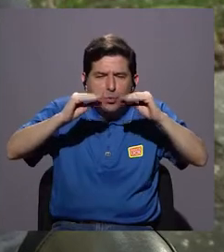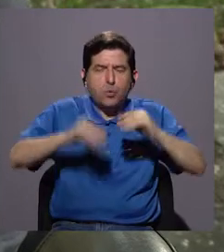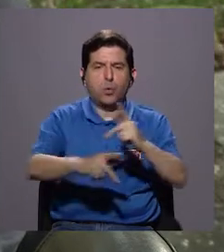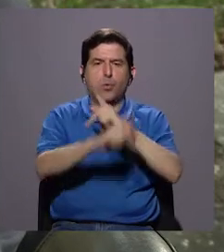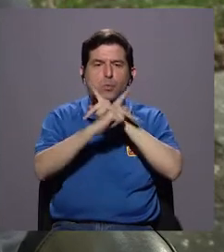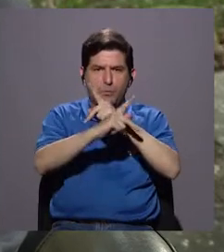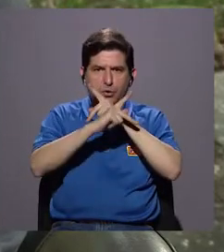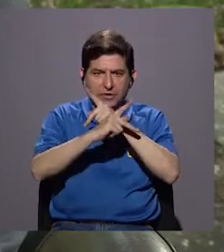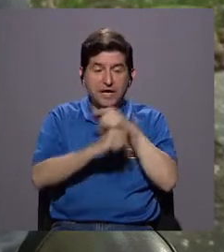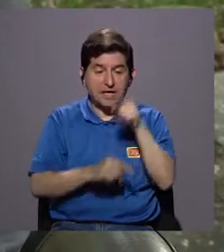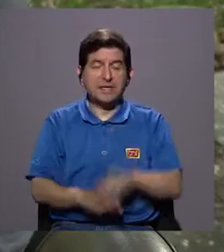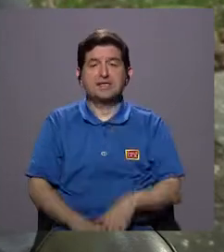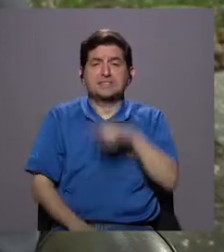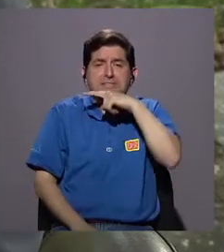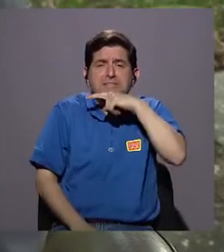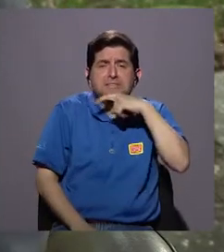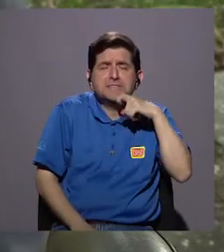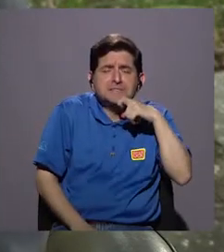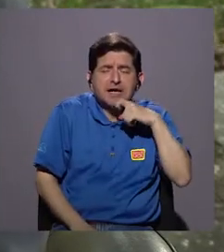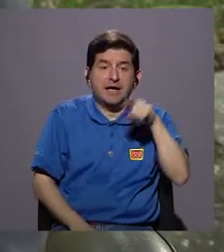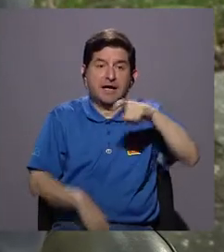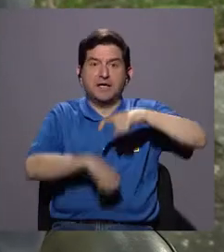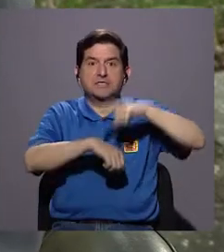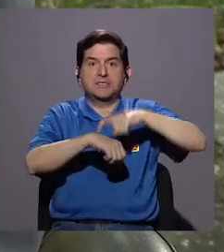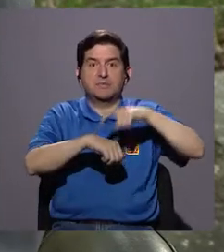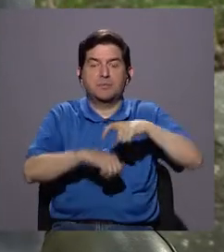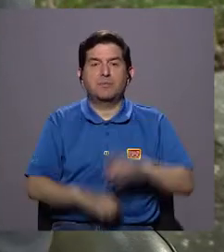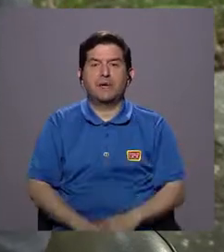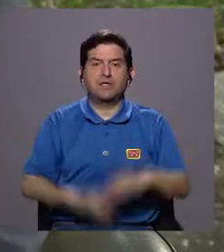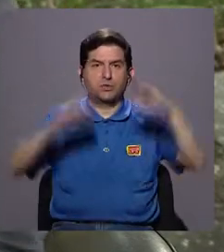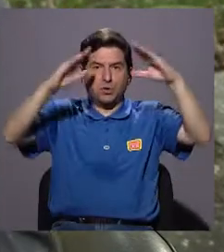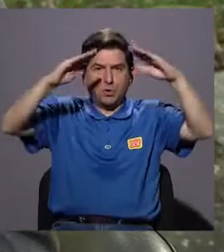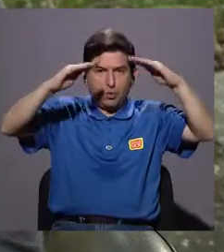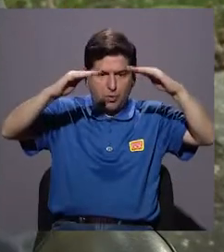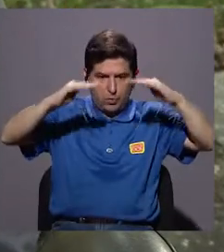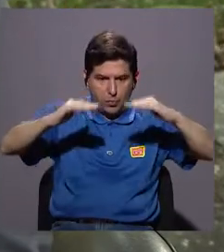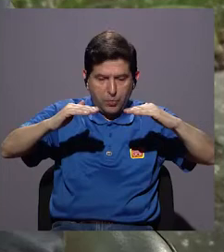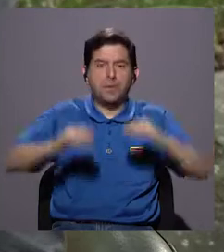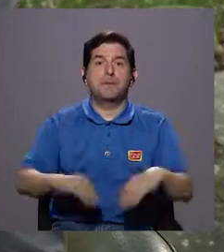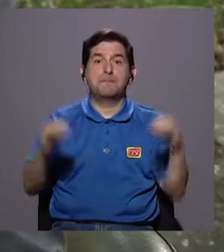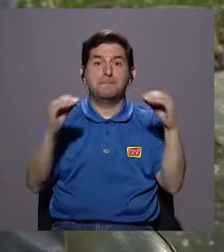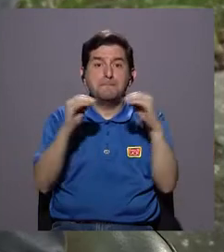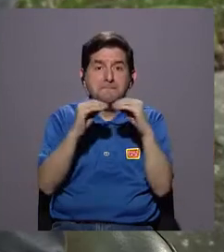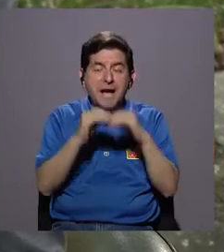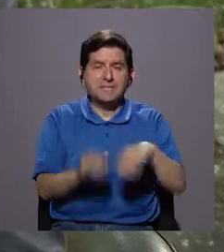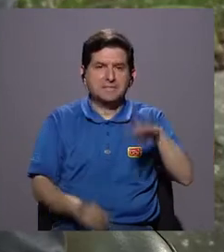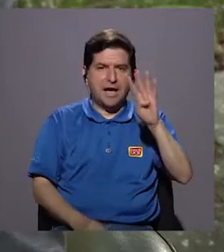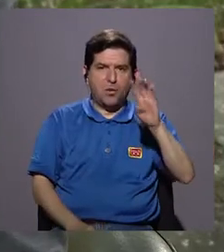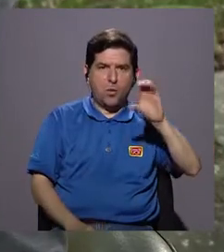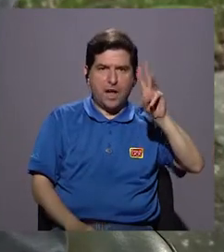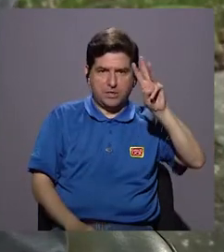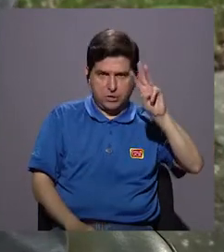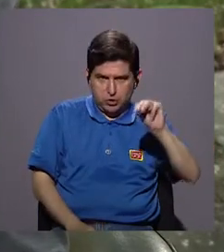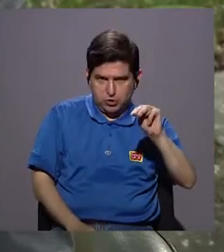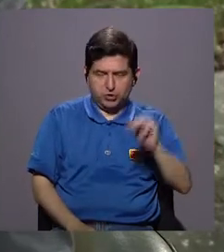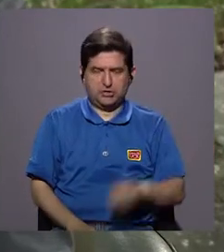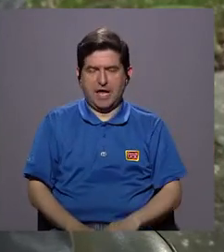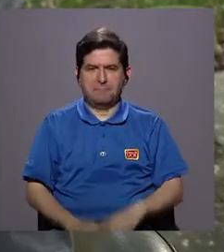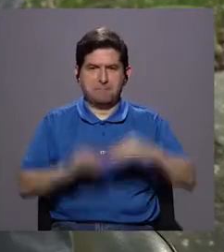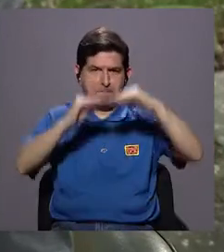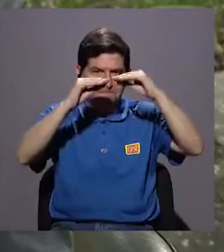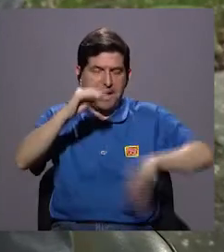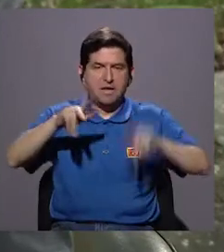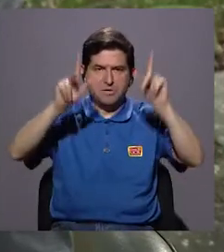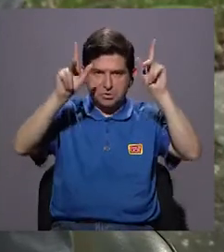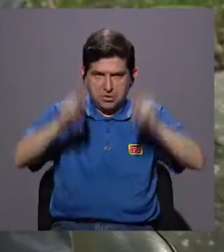protección a las vértebras, uh-huh. ese se seca, y entonces ahí hay mucha pérdida de altura. Entonces, una pérdida mayor de 4 centímetros en